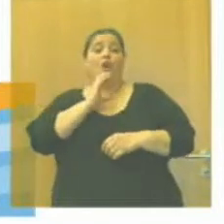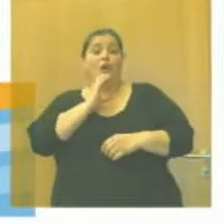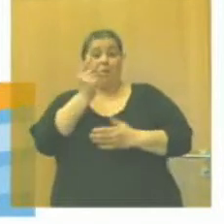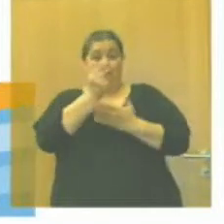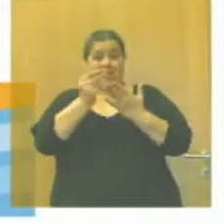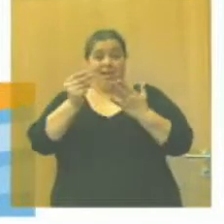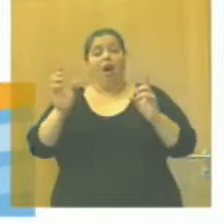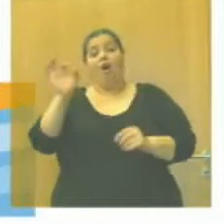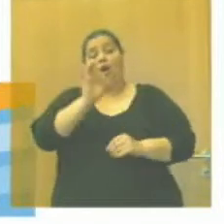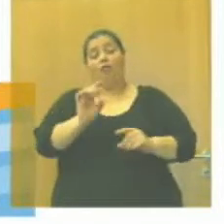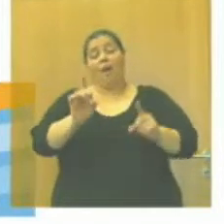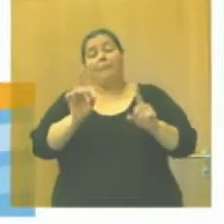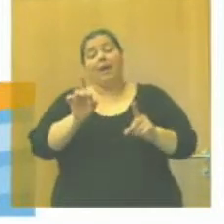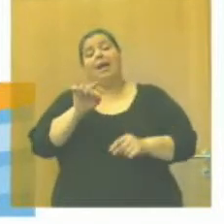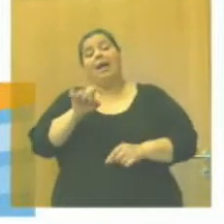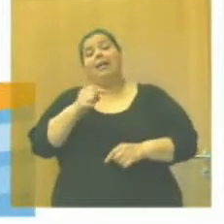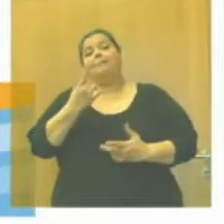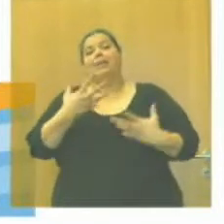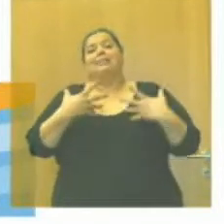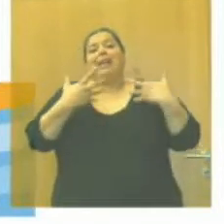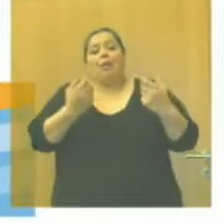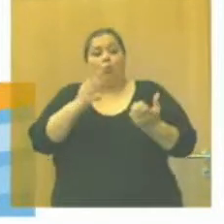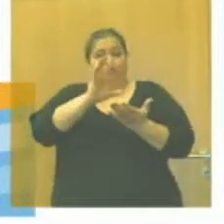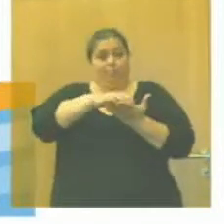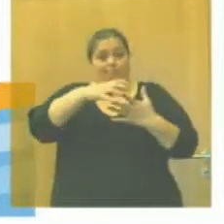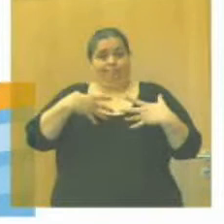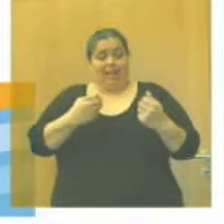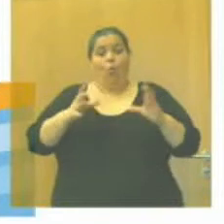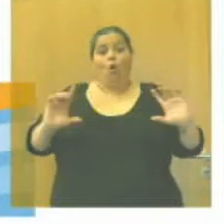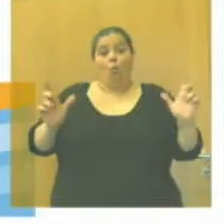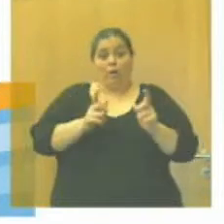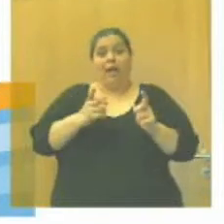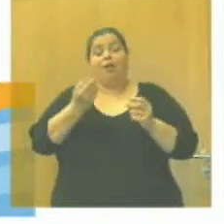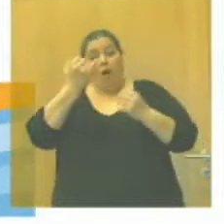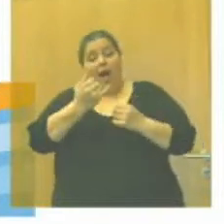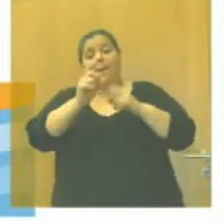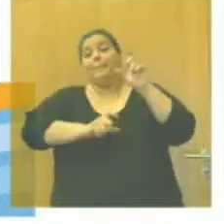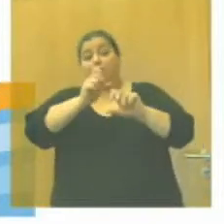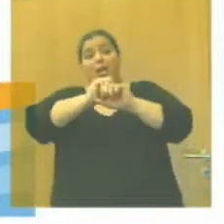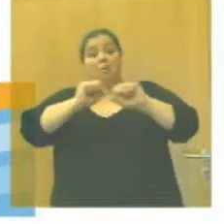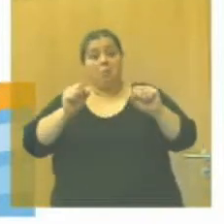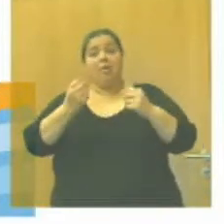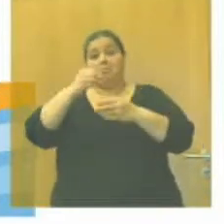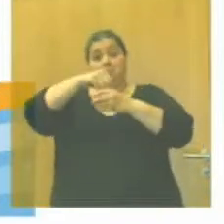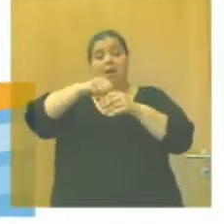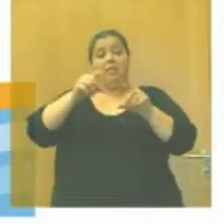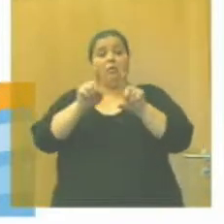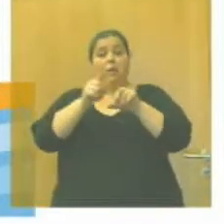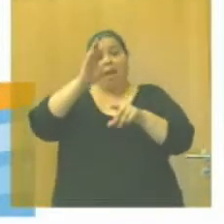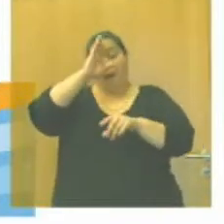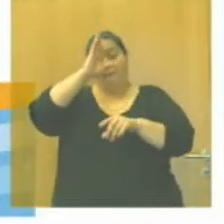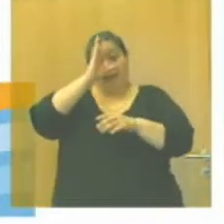en un centro de salud comunitario tener personas que pueden hacer esos módulos con cuidadores o con adolescentes.